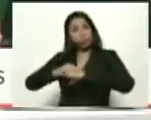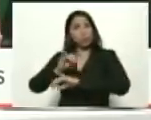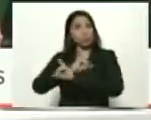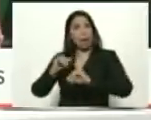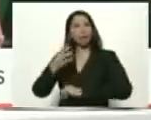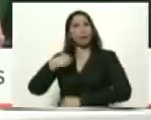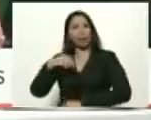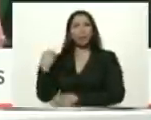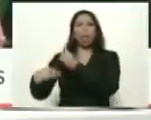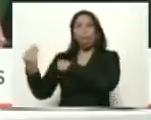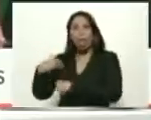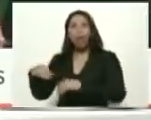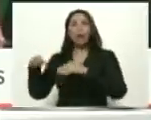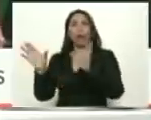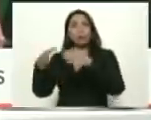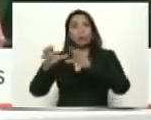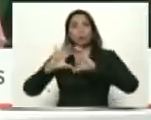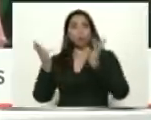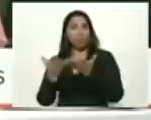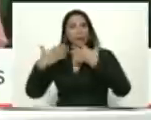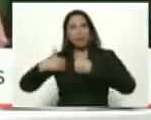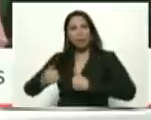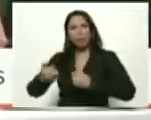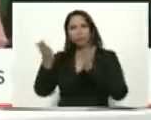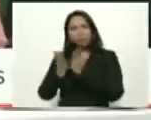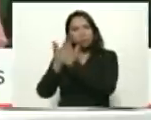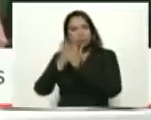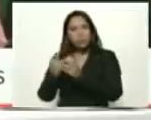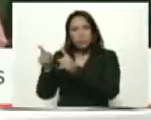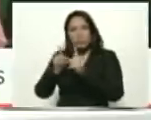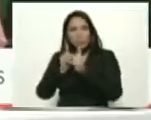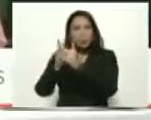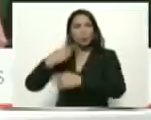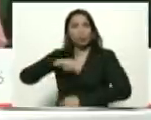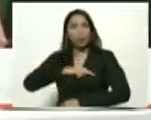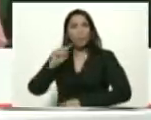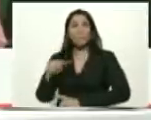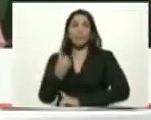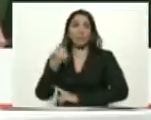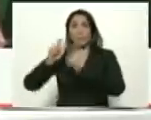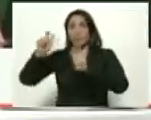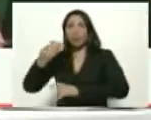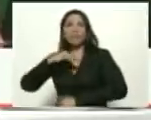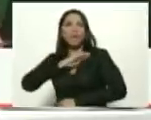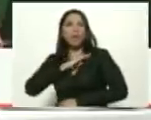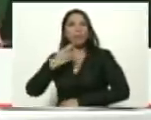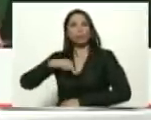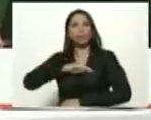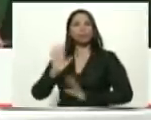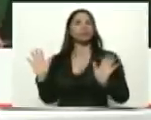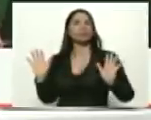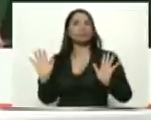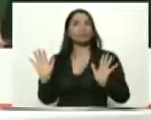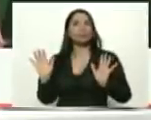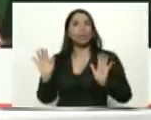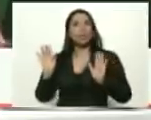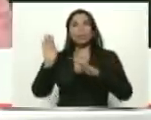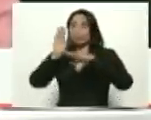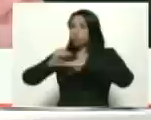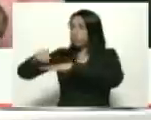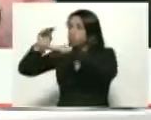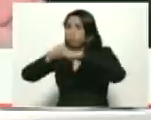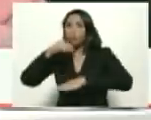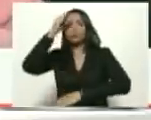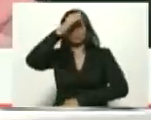Salud. Estudiarla, hacerle seguimiento. Y cuando vimos que salieron los primeros casos en Venezuela, llamado a la